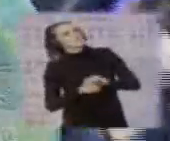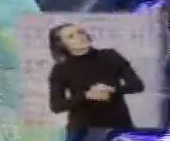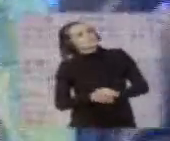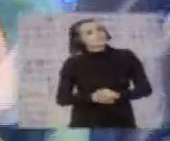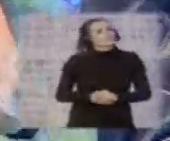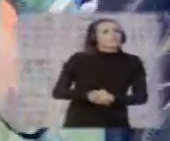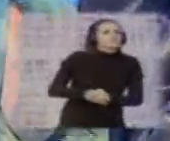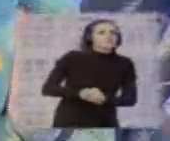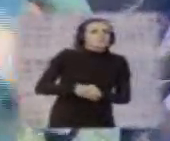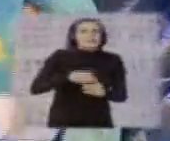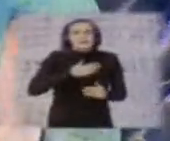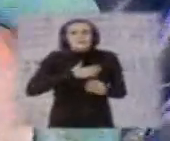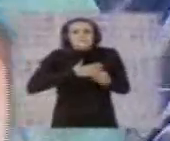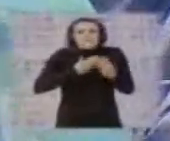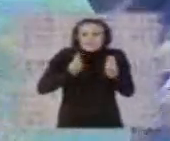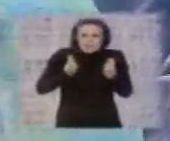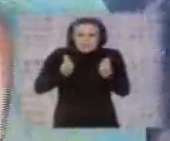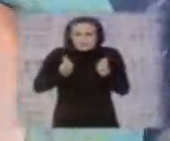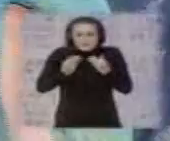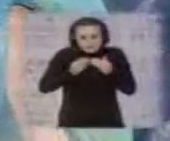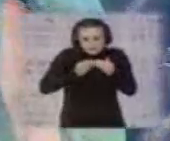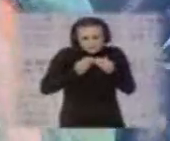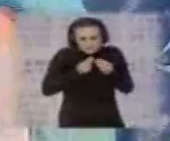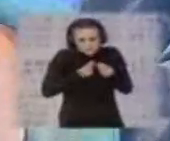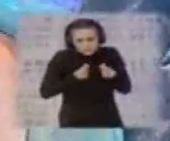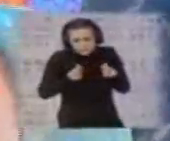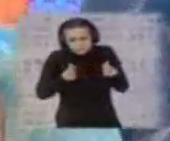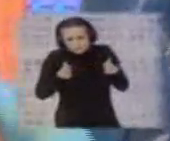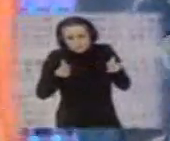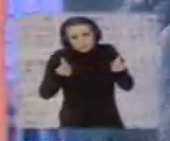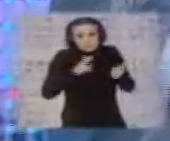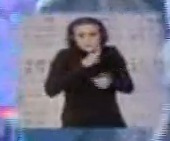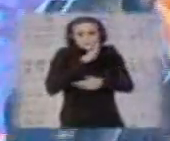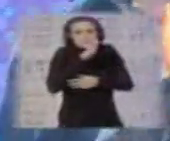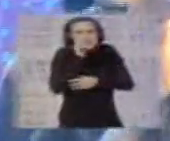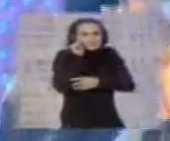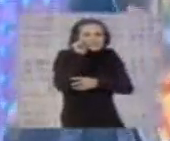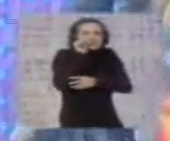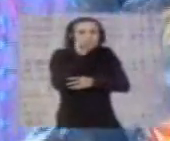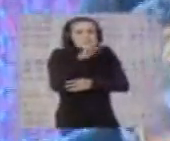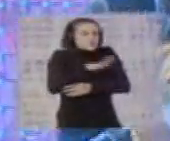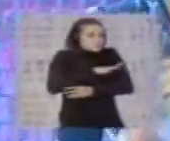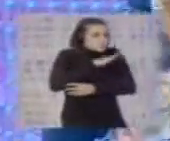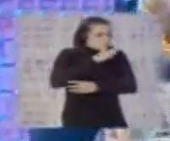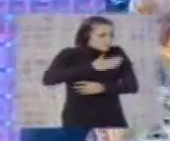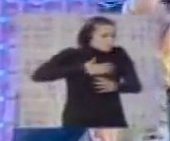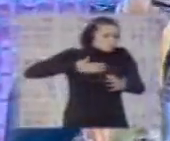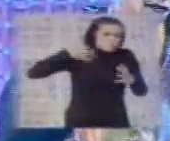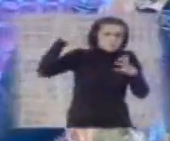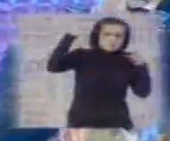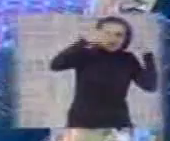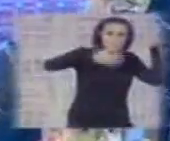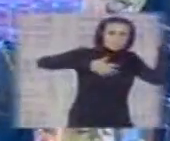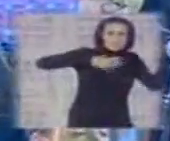Se me va la vida por ti, por mi fauna, por